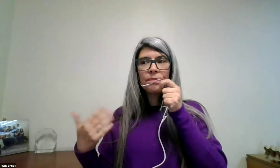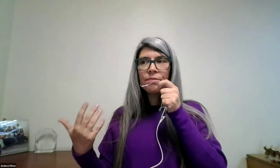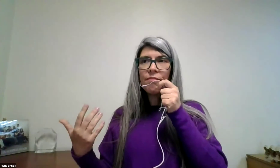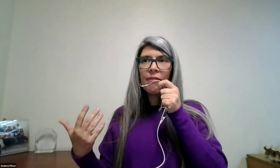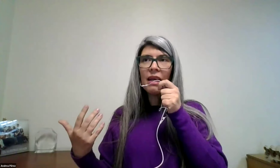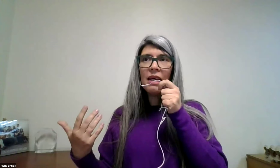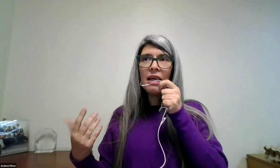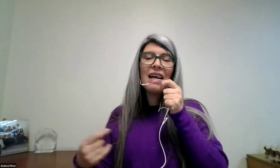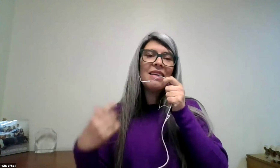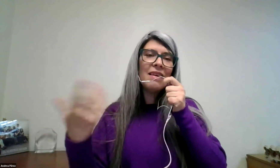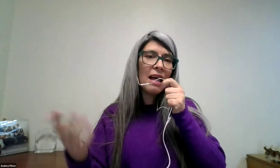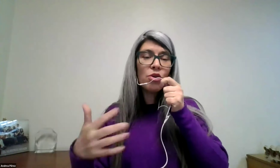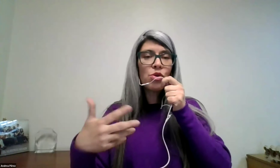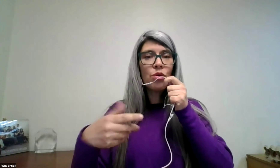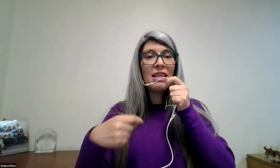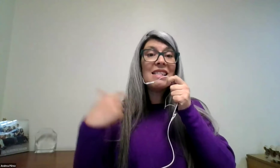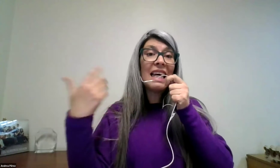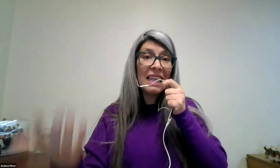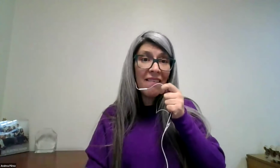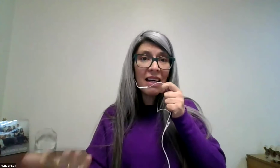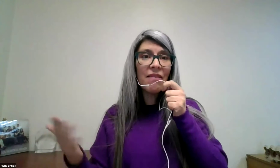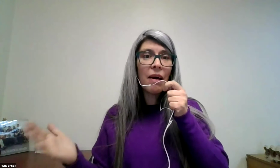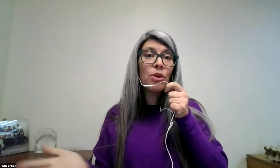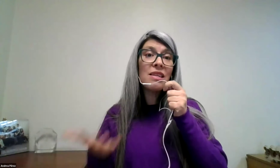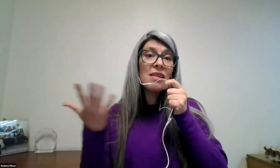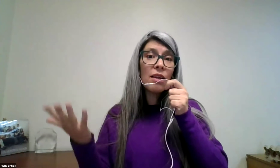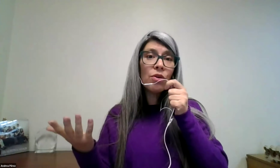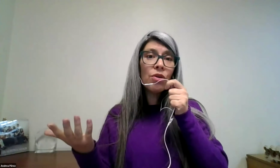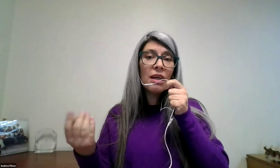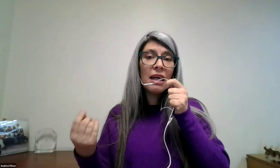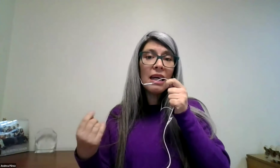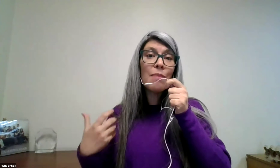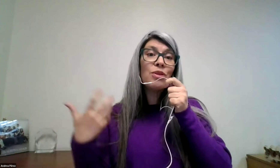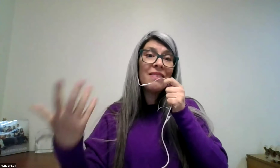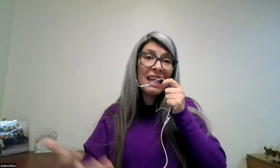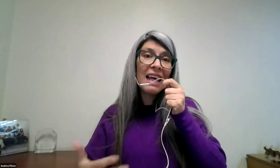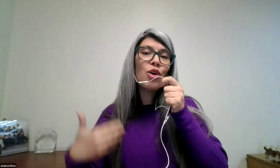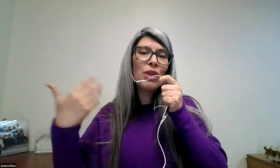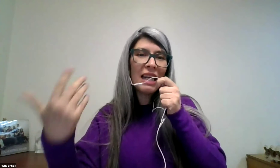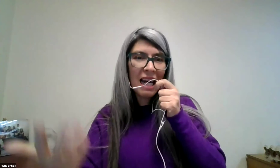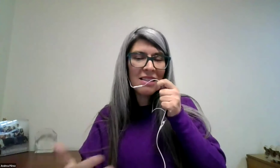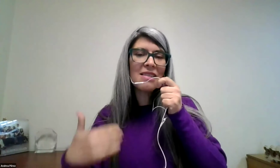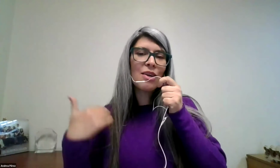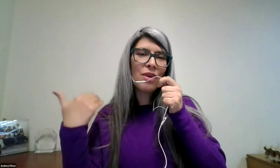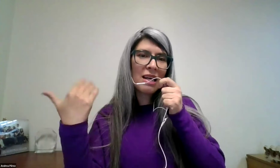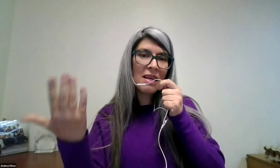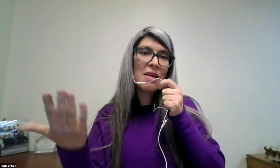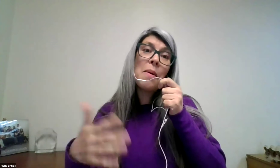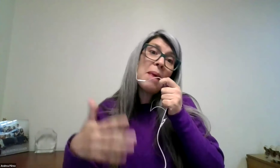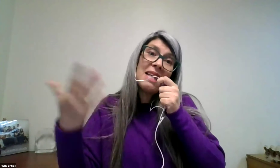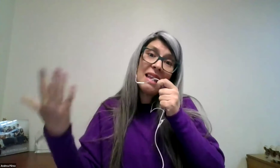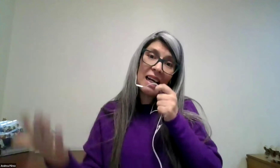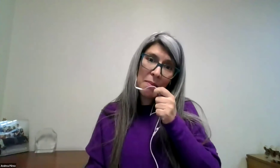Son actividades o son iniciativas que van potenciando la posibilidad de comunicarse y